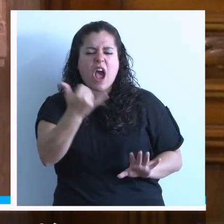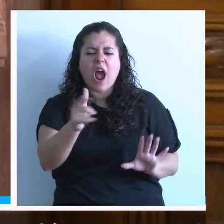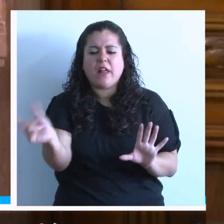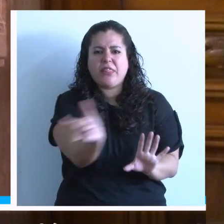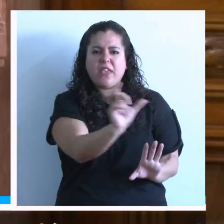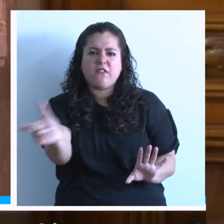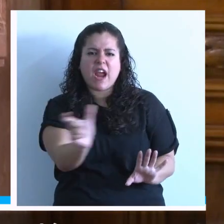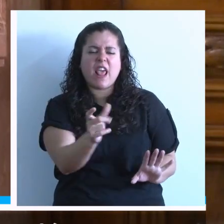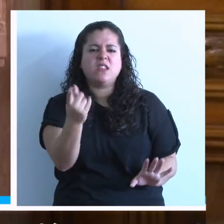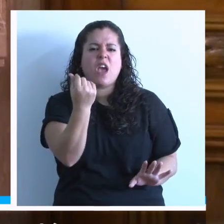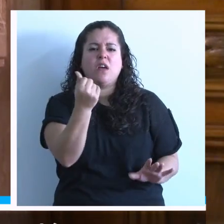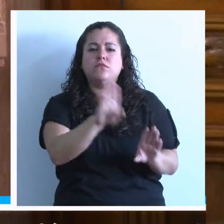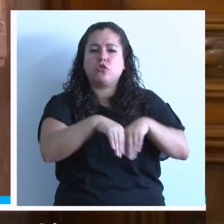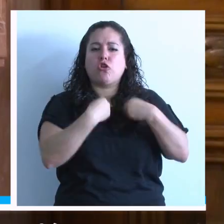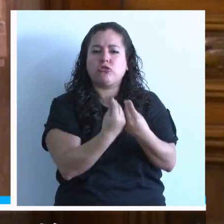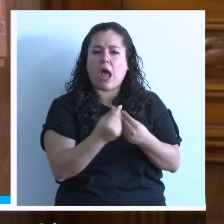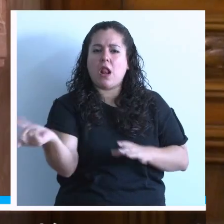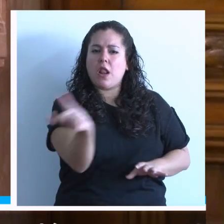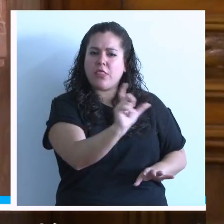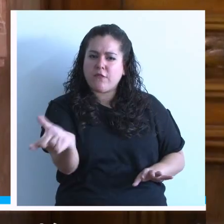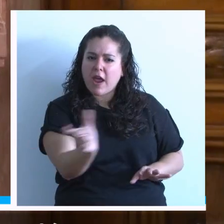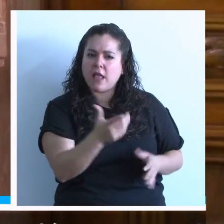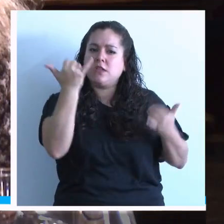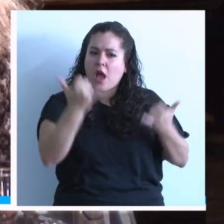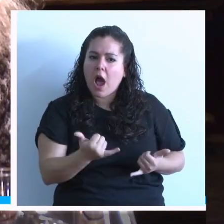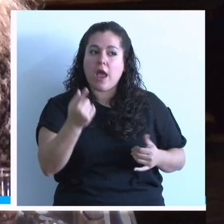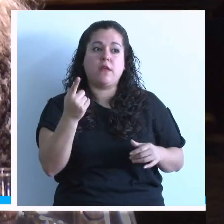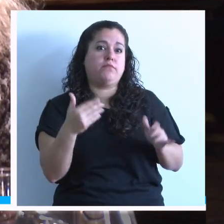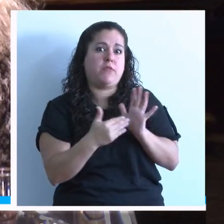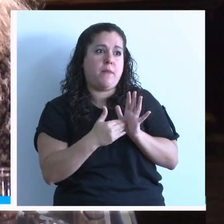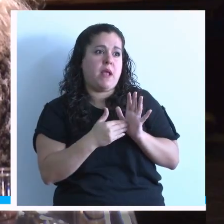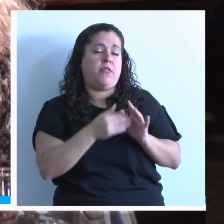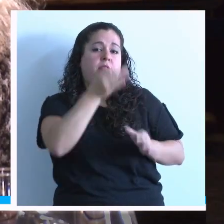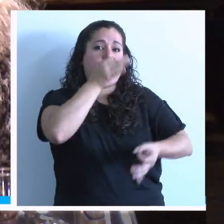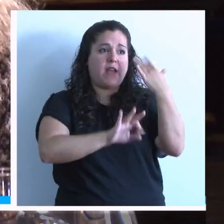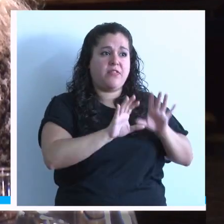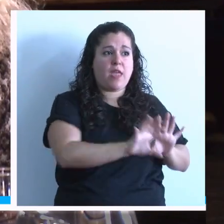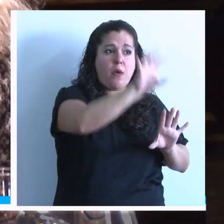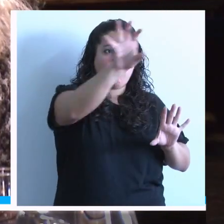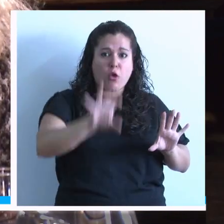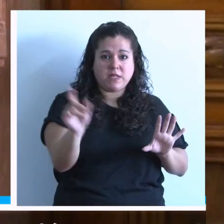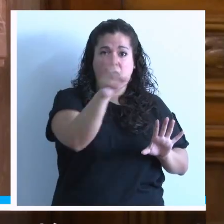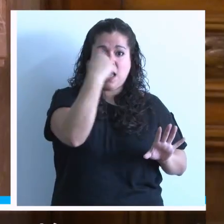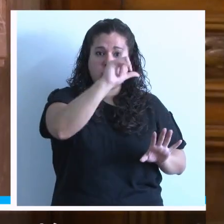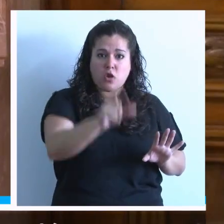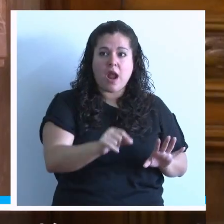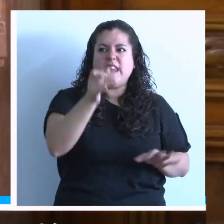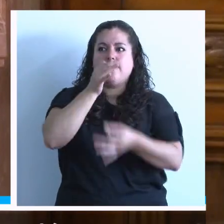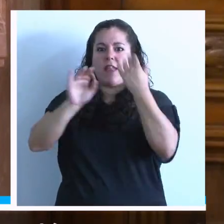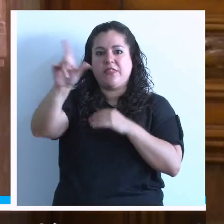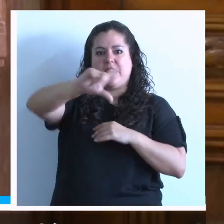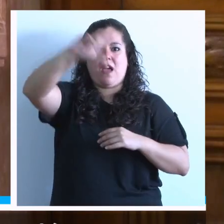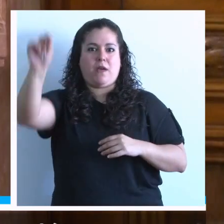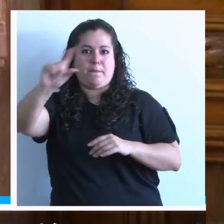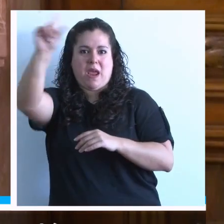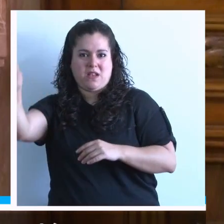usted marca en el salto cualitativo que se hace en cuanto a la regulación tanto del mercado interno como del mercado externo? Porque otra de las cosas que me